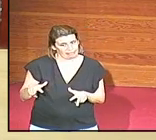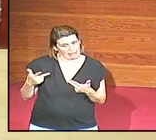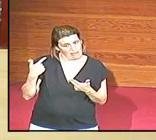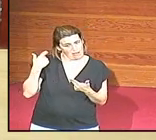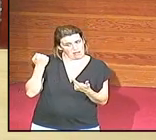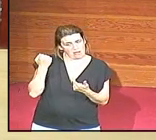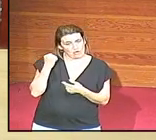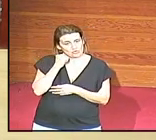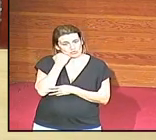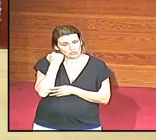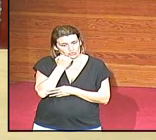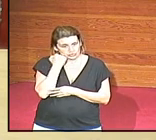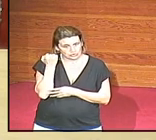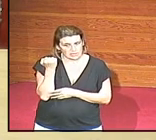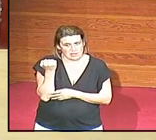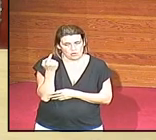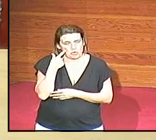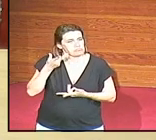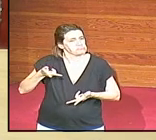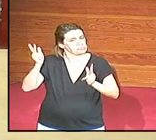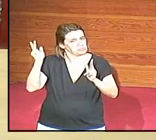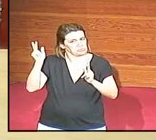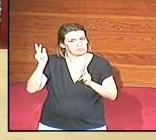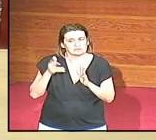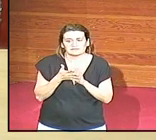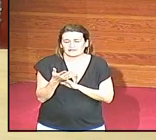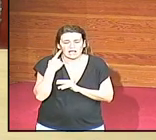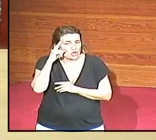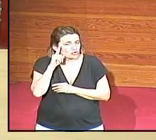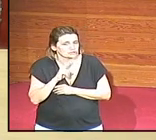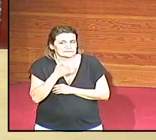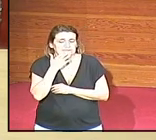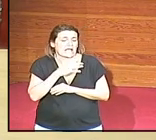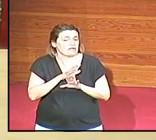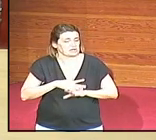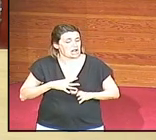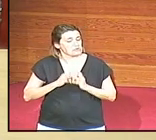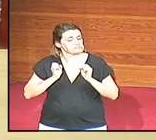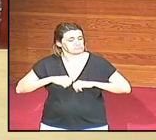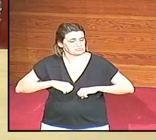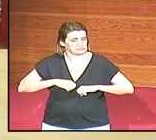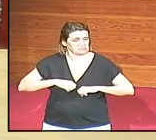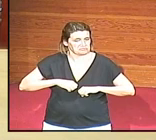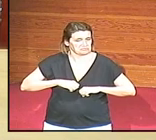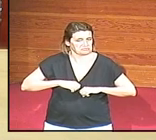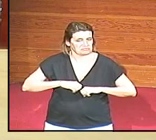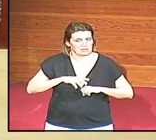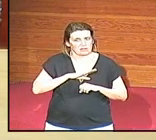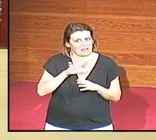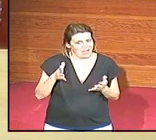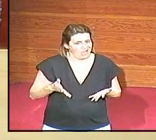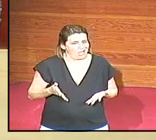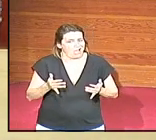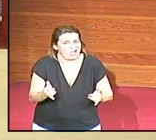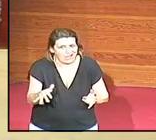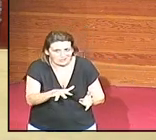Rusia, pues vía libre, ¿no? No sabes exacta, se va a conformar con Ucrania, hasta dónde puede llegar, ¿no?